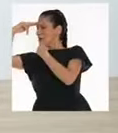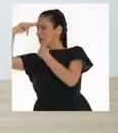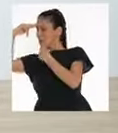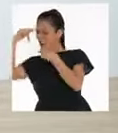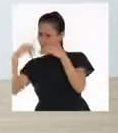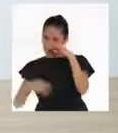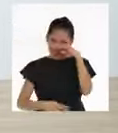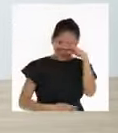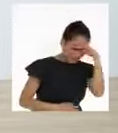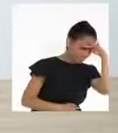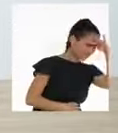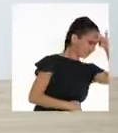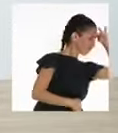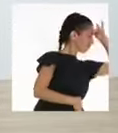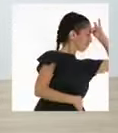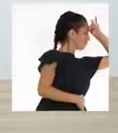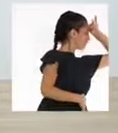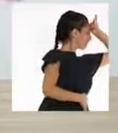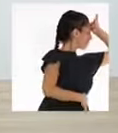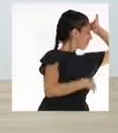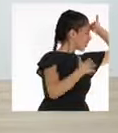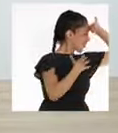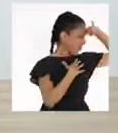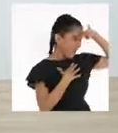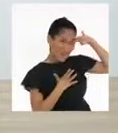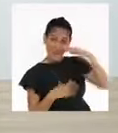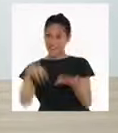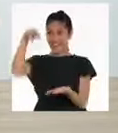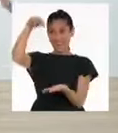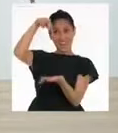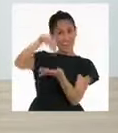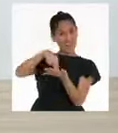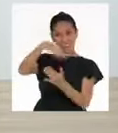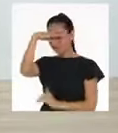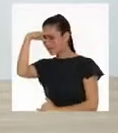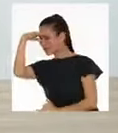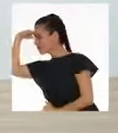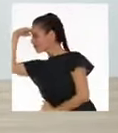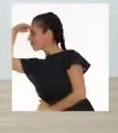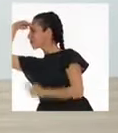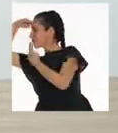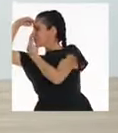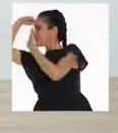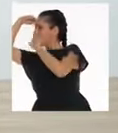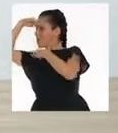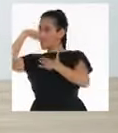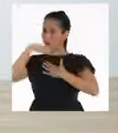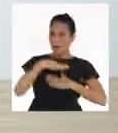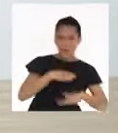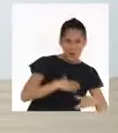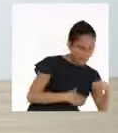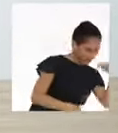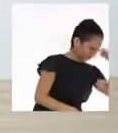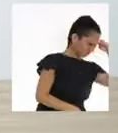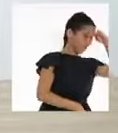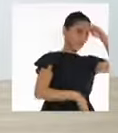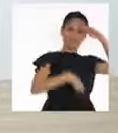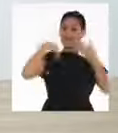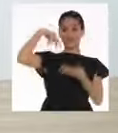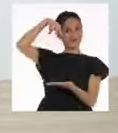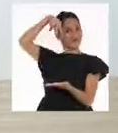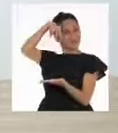Regreso al centro. Ah, salté. Inhalo. Exhalo. Centro. Voy